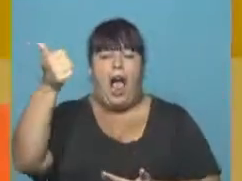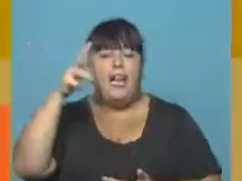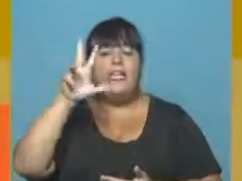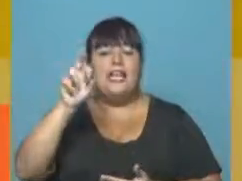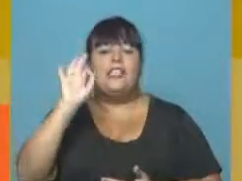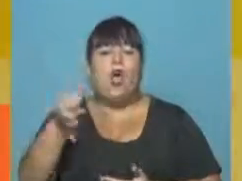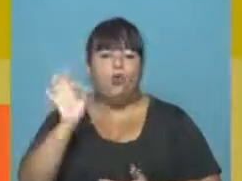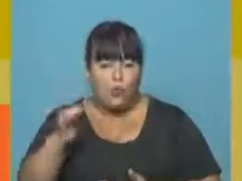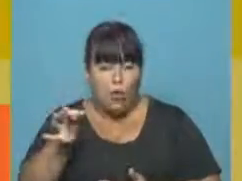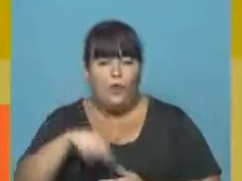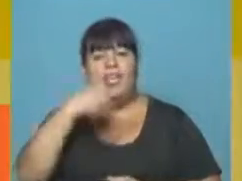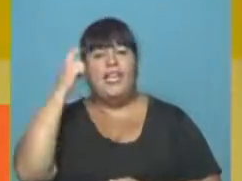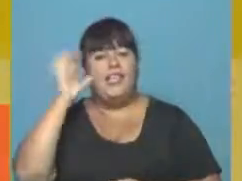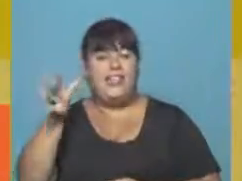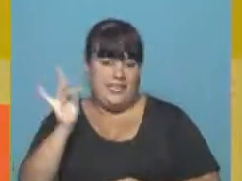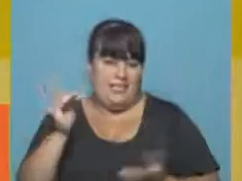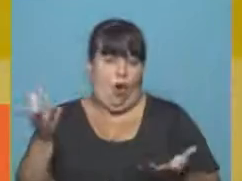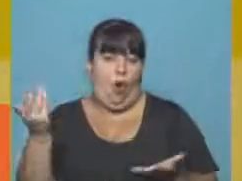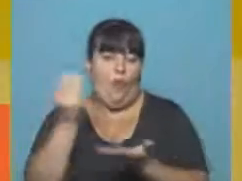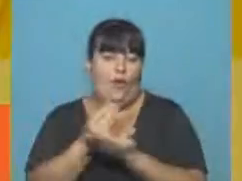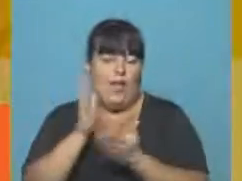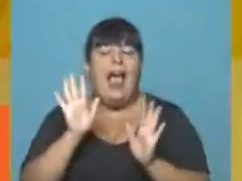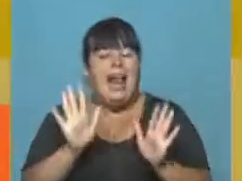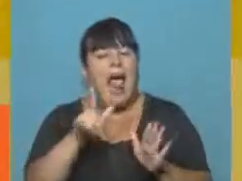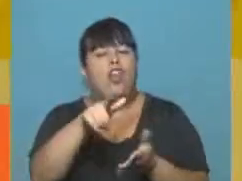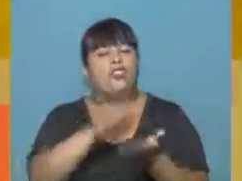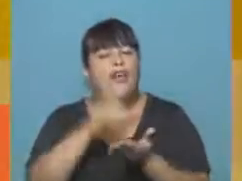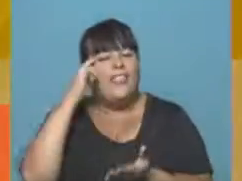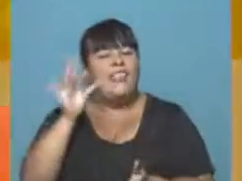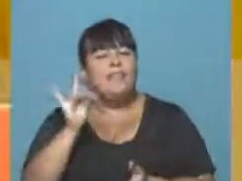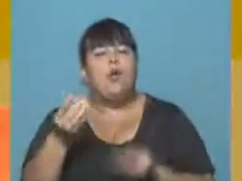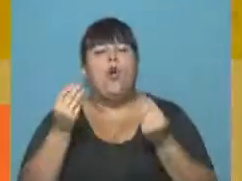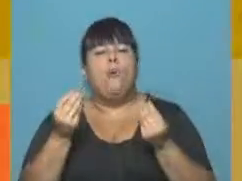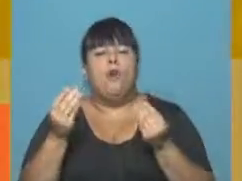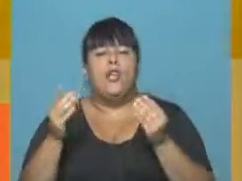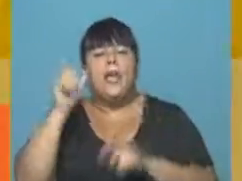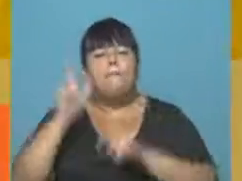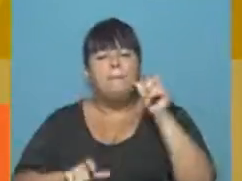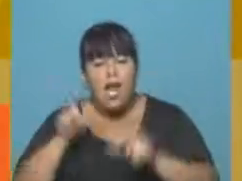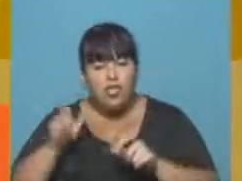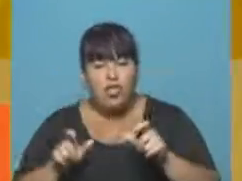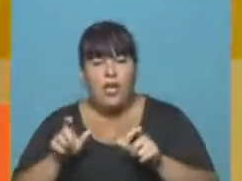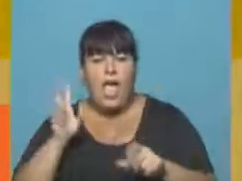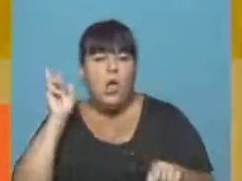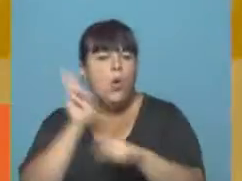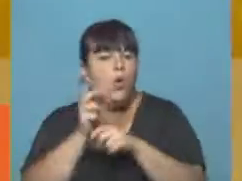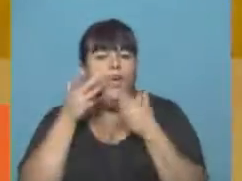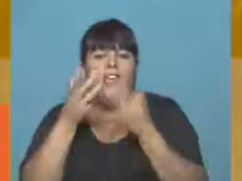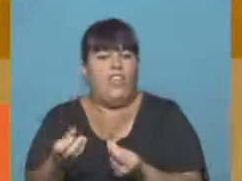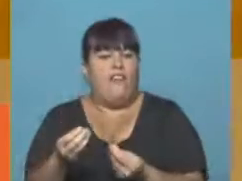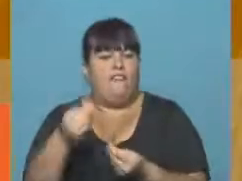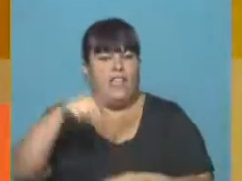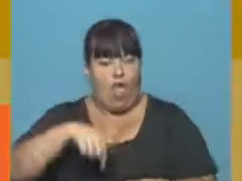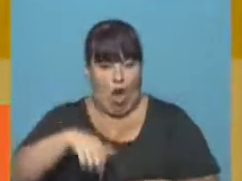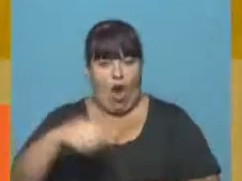30 de octubre y el 10 de diciembre, obviamente, cuando volvimos. Con respecto al 10 de diciembre, ¿por qué hay gente que defiende el día